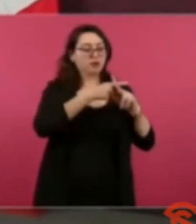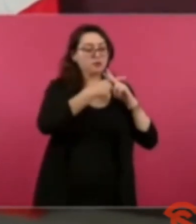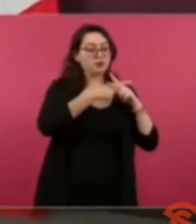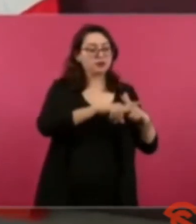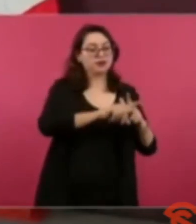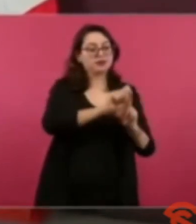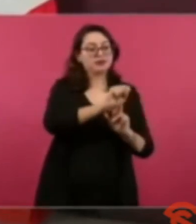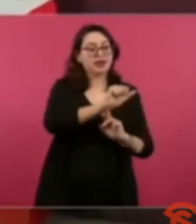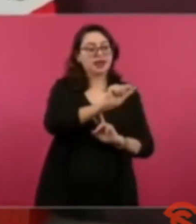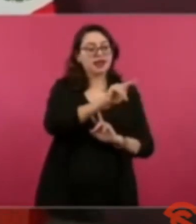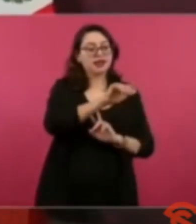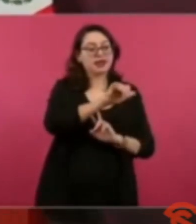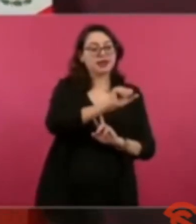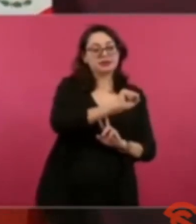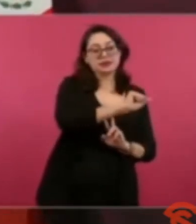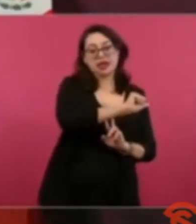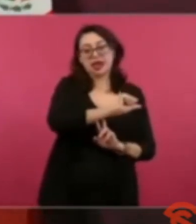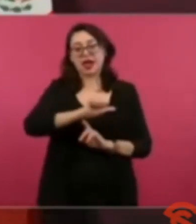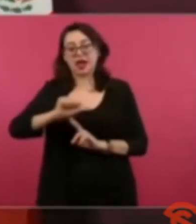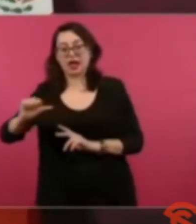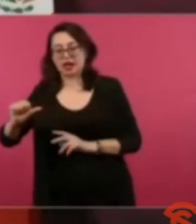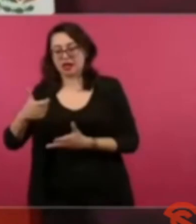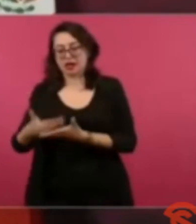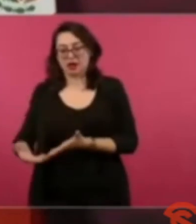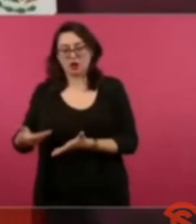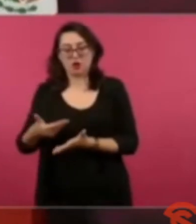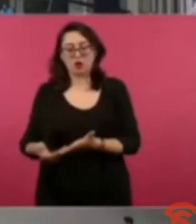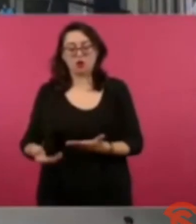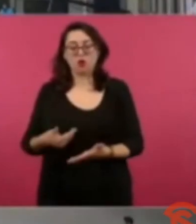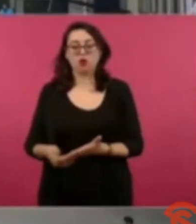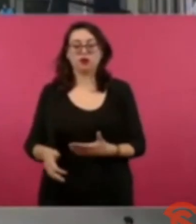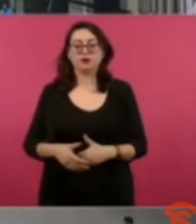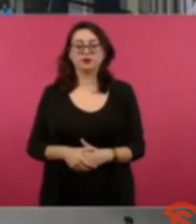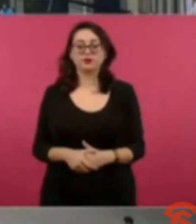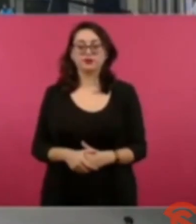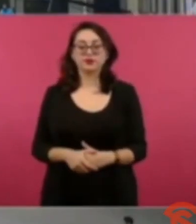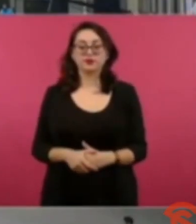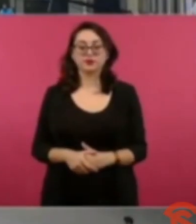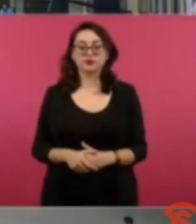¿El corte de Campeche será masivo como en el Zócalo? No,